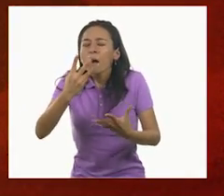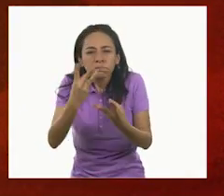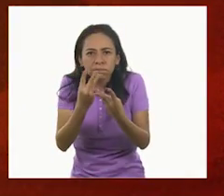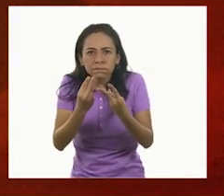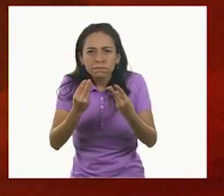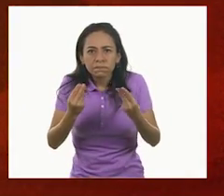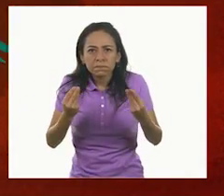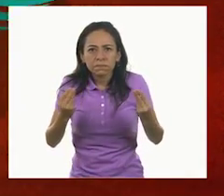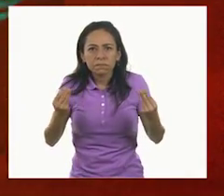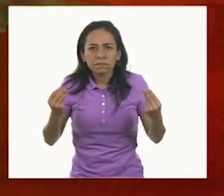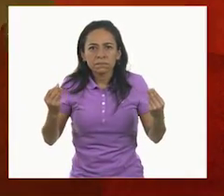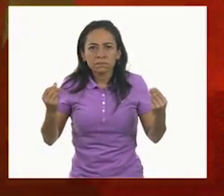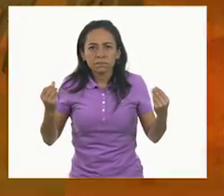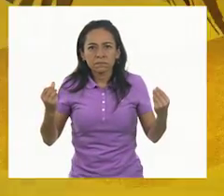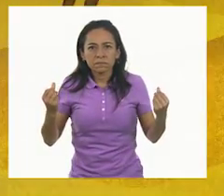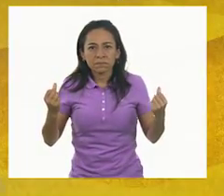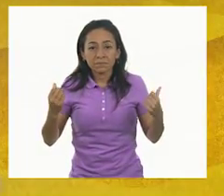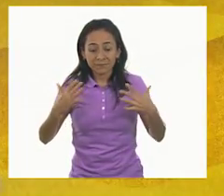ni kimustaleq